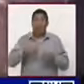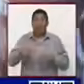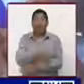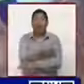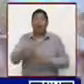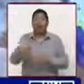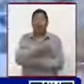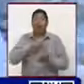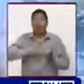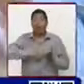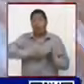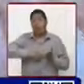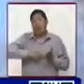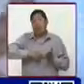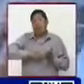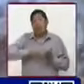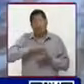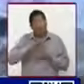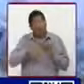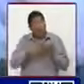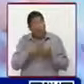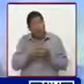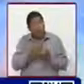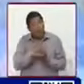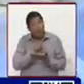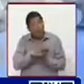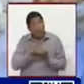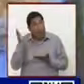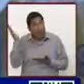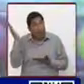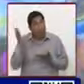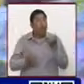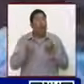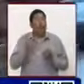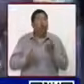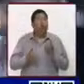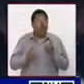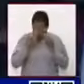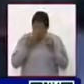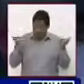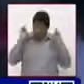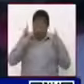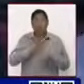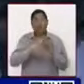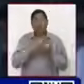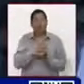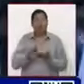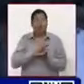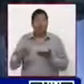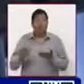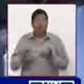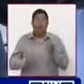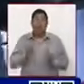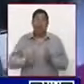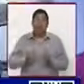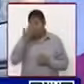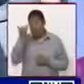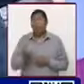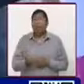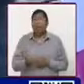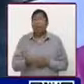Aires nos encontramos con Todos Santos. ¿Y usted, cuál celebra, Halloween o Todos Santos? Todos Santos. ¿Por